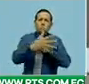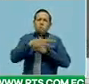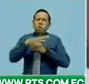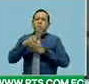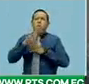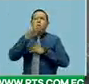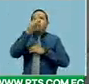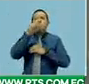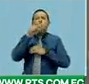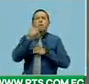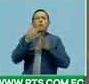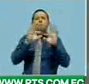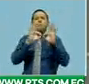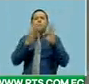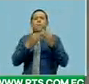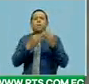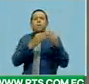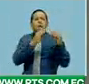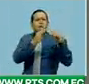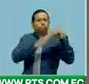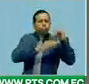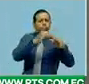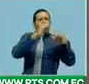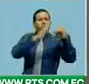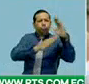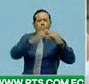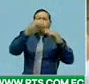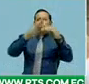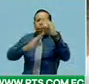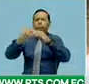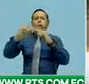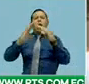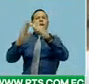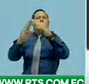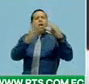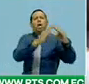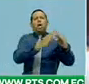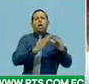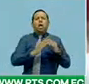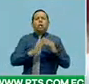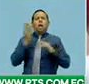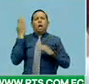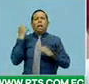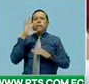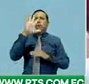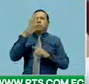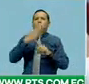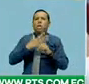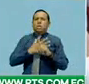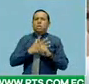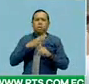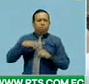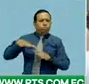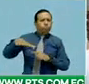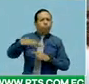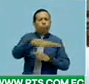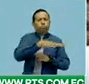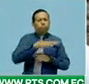estaban asentadas ilegalmente desde hace 5 meses. Esta cartera de Estado, como garante de los predios estatales,